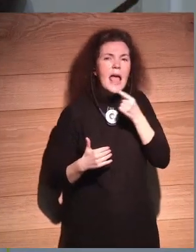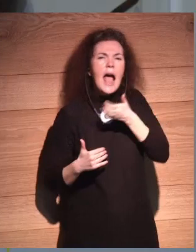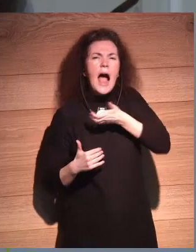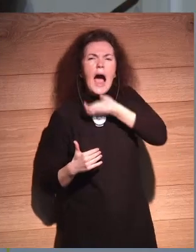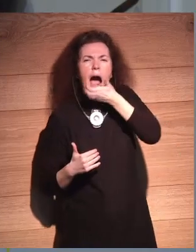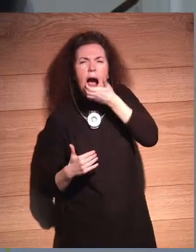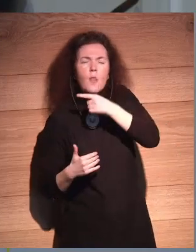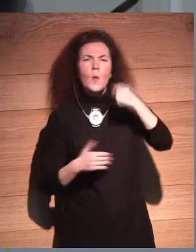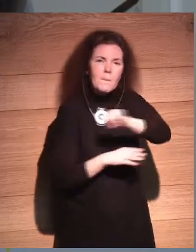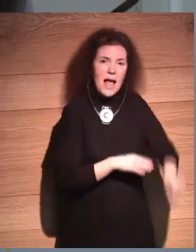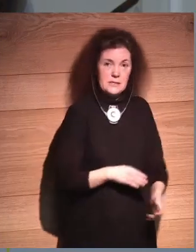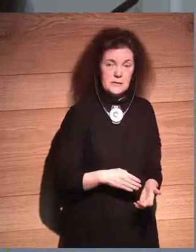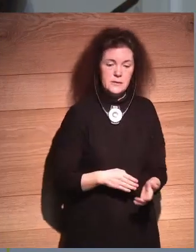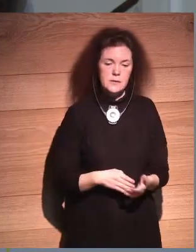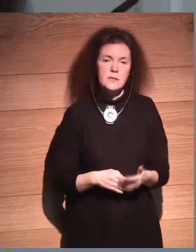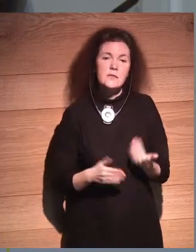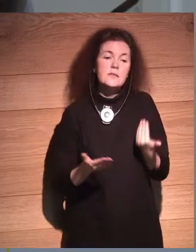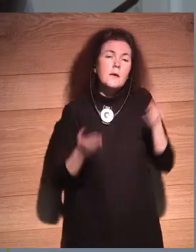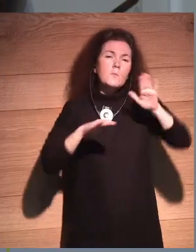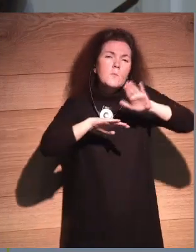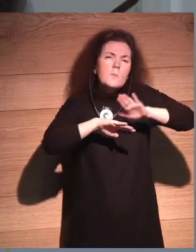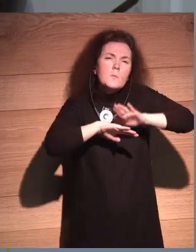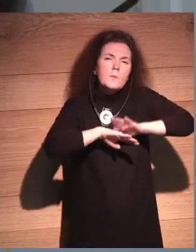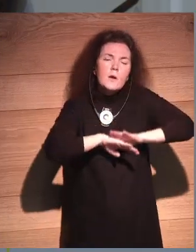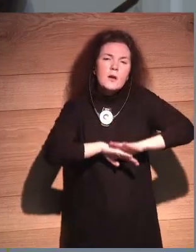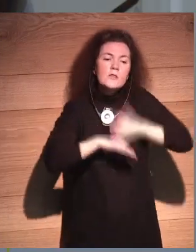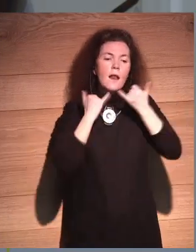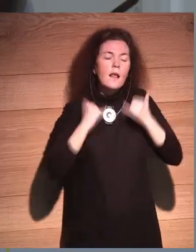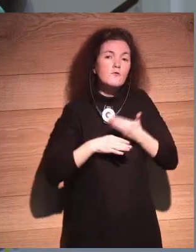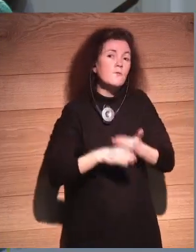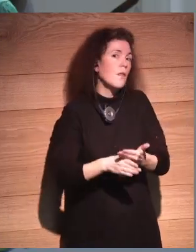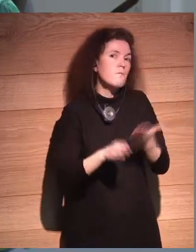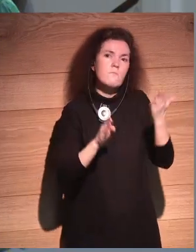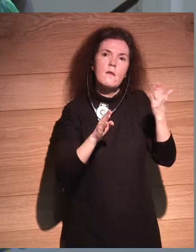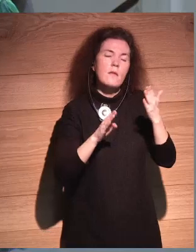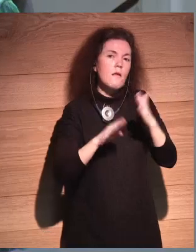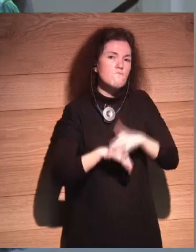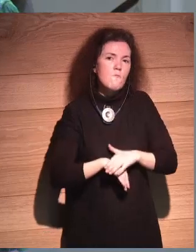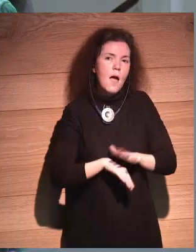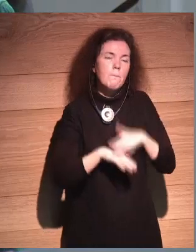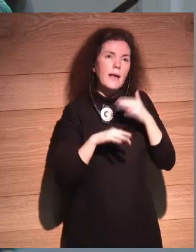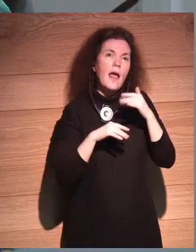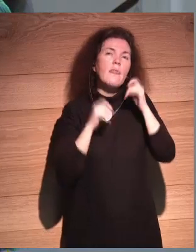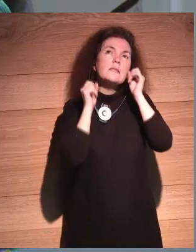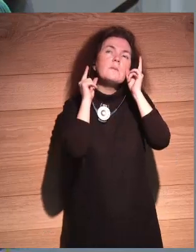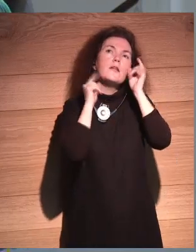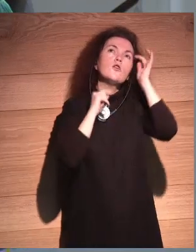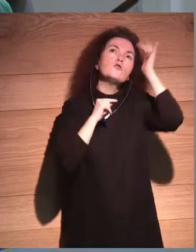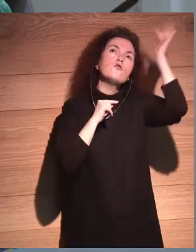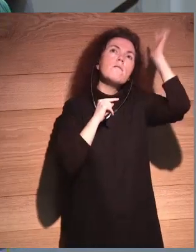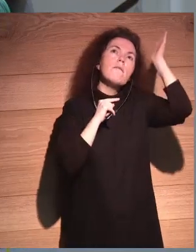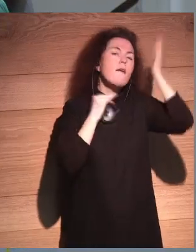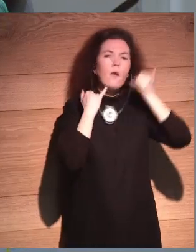Al final del día, no me quedaba ya energía suficiente para ponerme a soñar despierto.